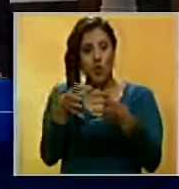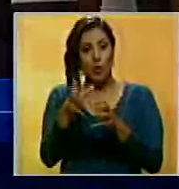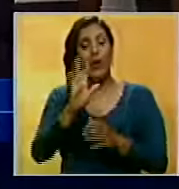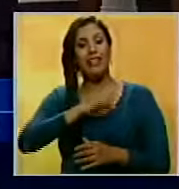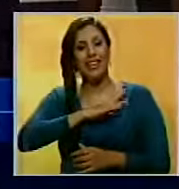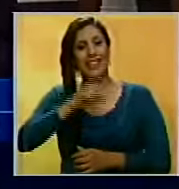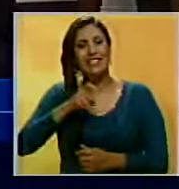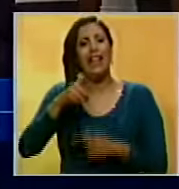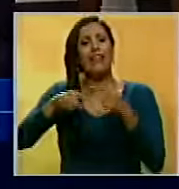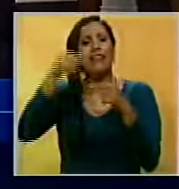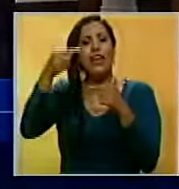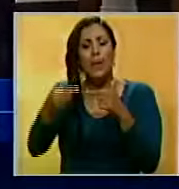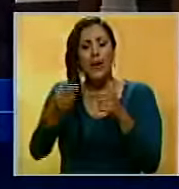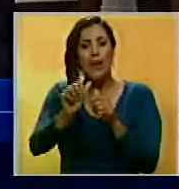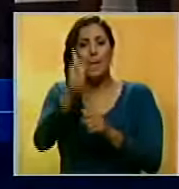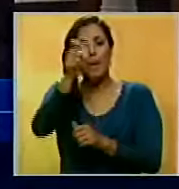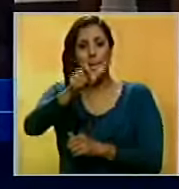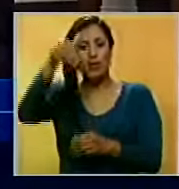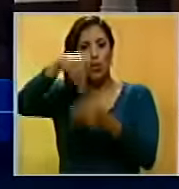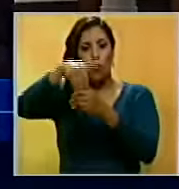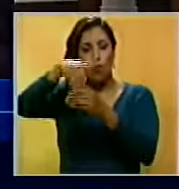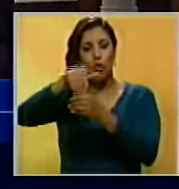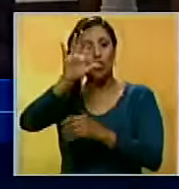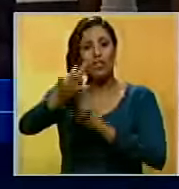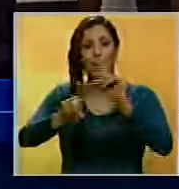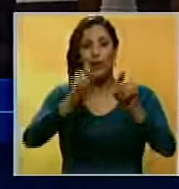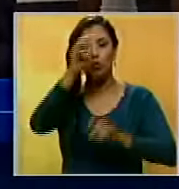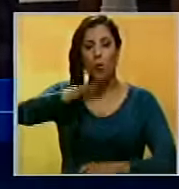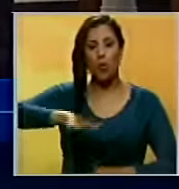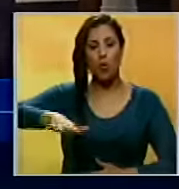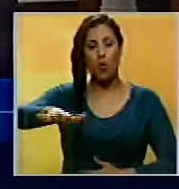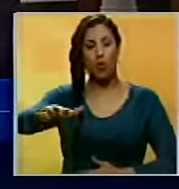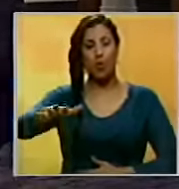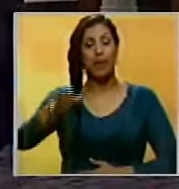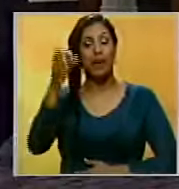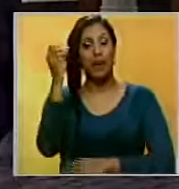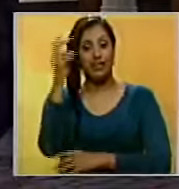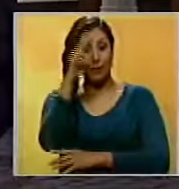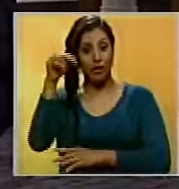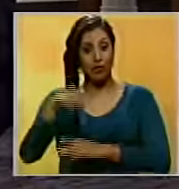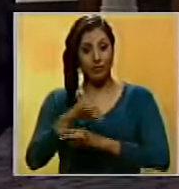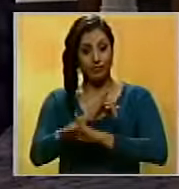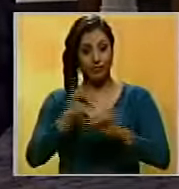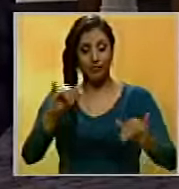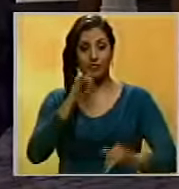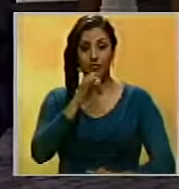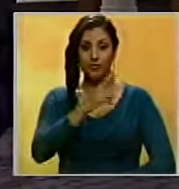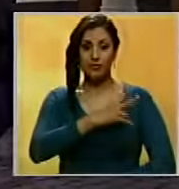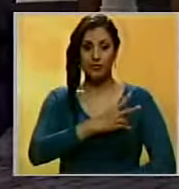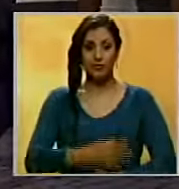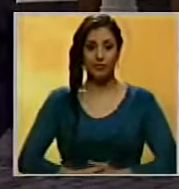solo requiere posteriormente la mayoría de los votos en una consulta popular desde el Palacio Federal legislativo Oliver Rodríguez noticiero